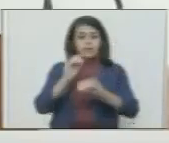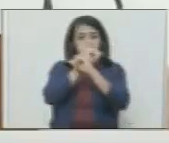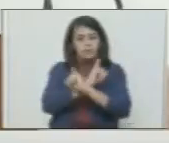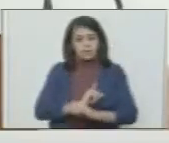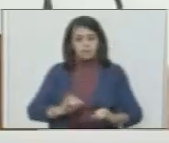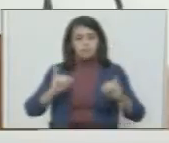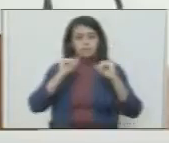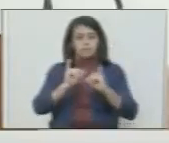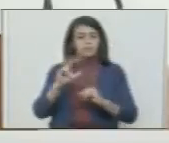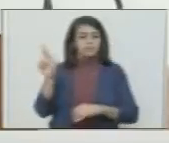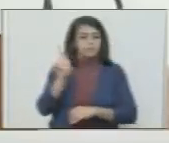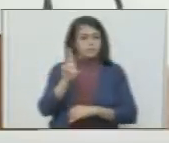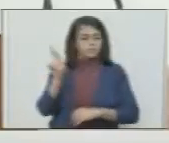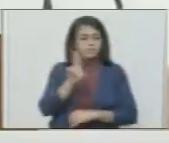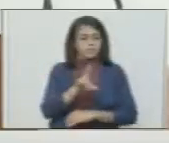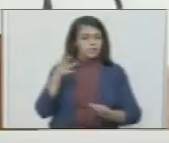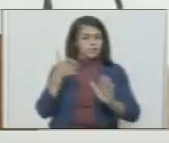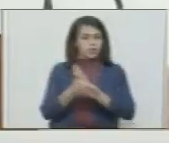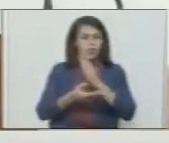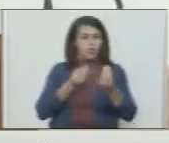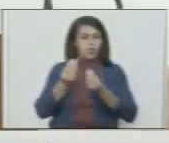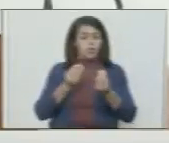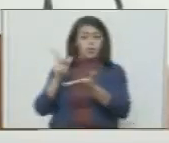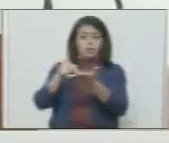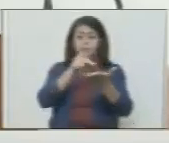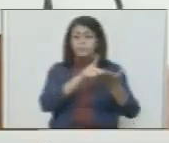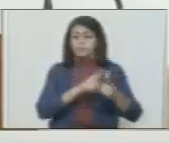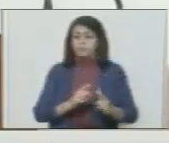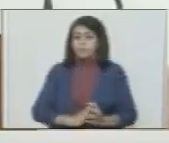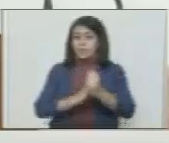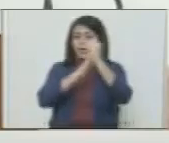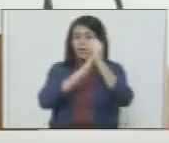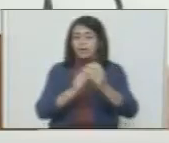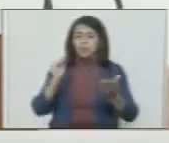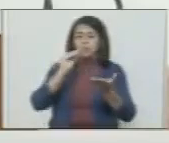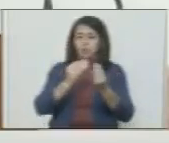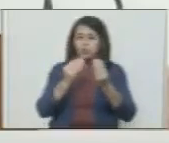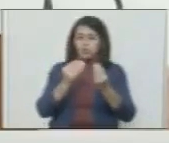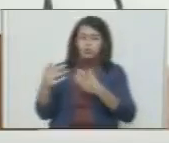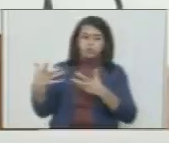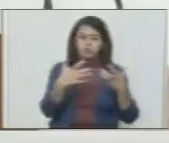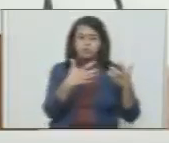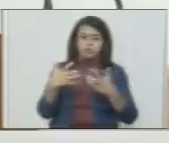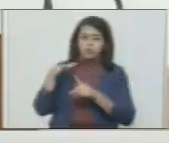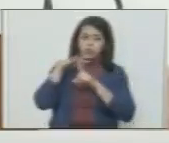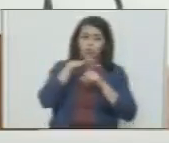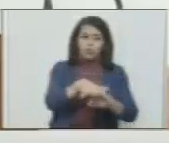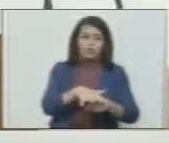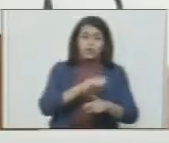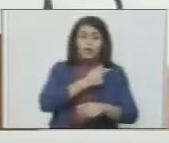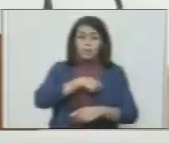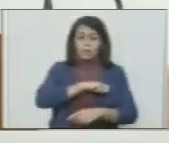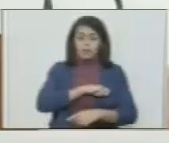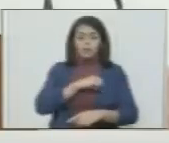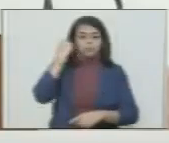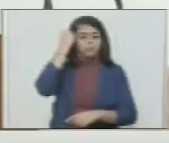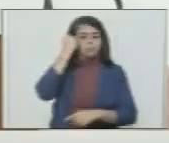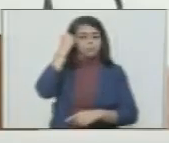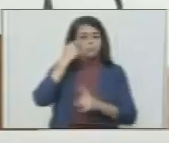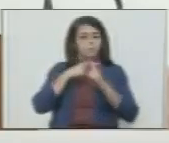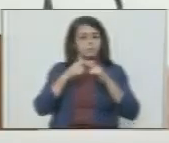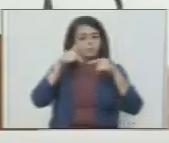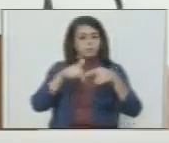libertaria, independentista y republicana, a través de su participación como líder en numerosas batallas contra la corona española.